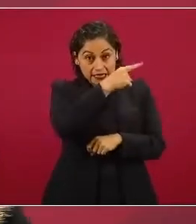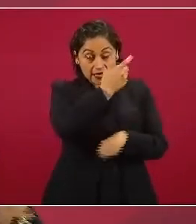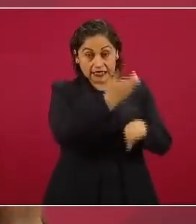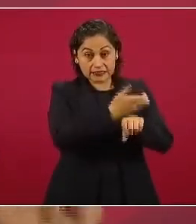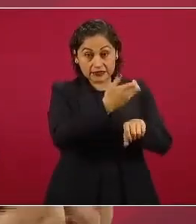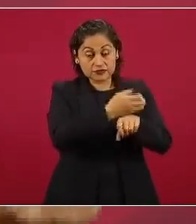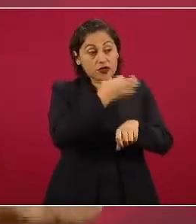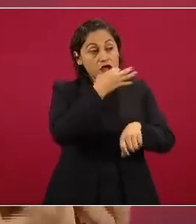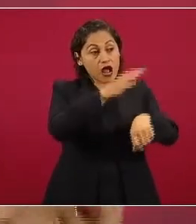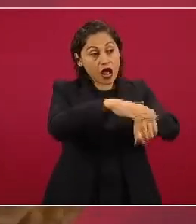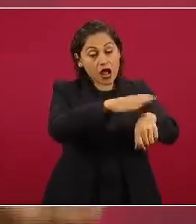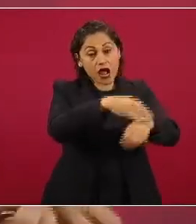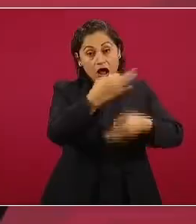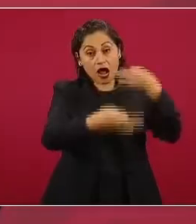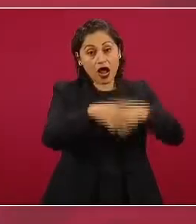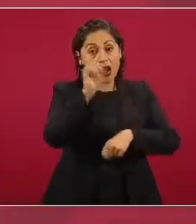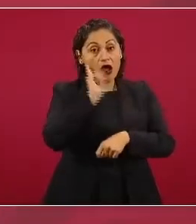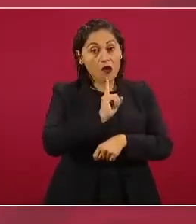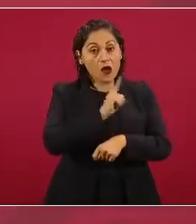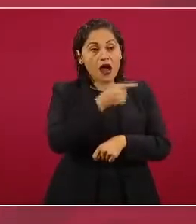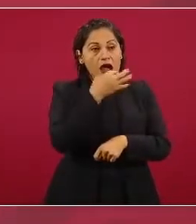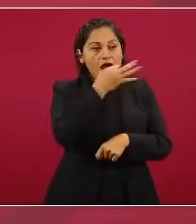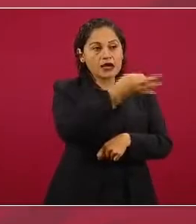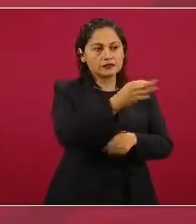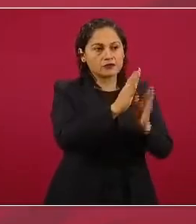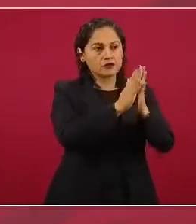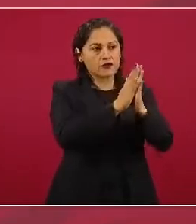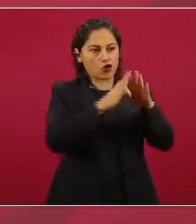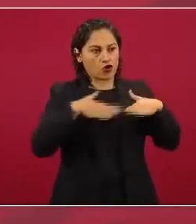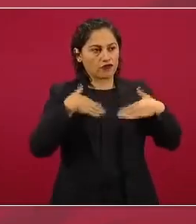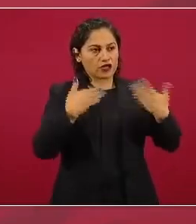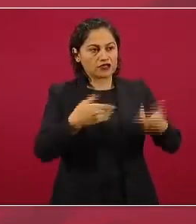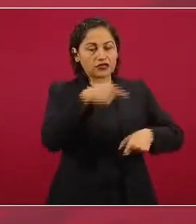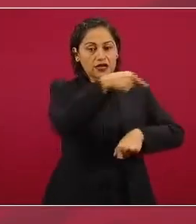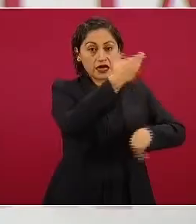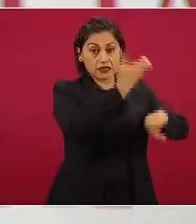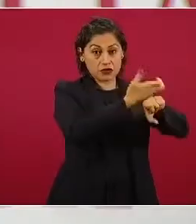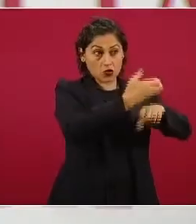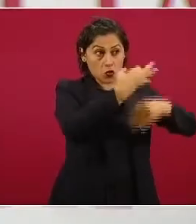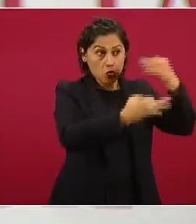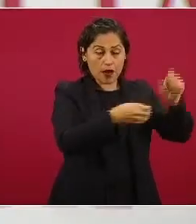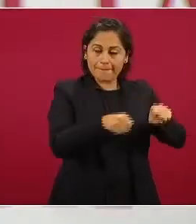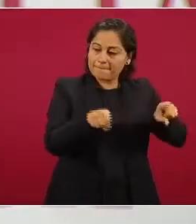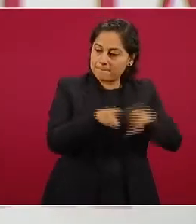que el proceso en México va a ser equivalente al que habría en Estados Unidos.